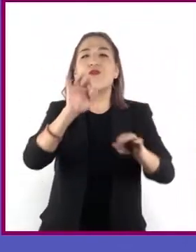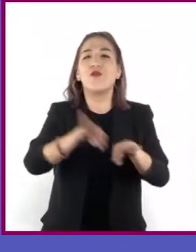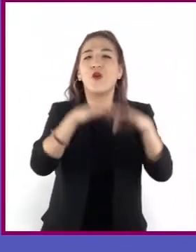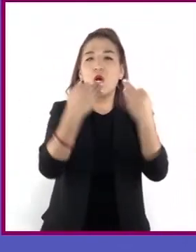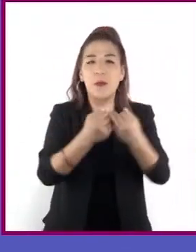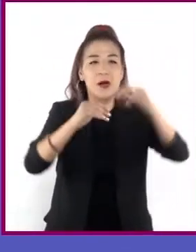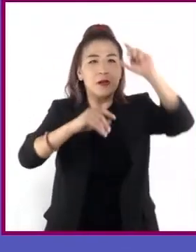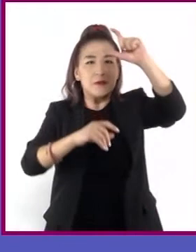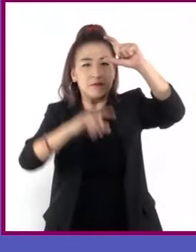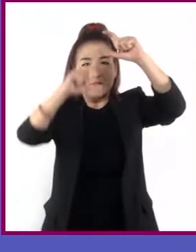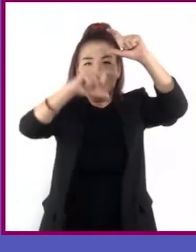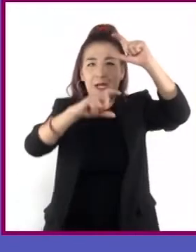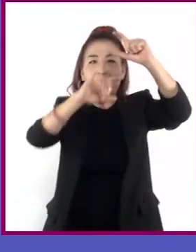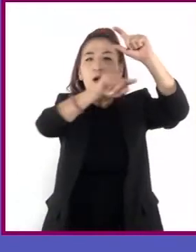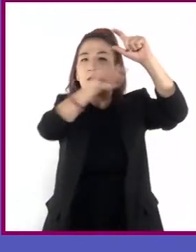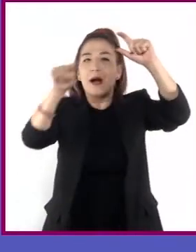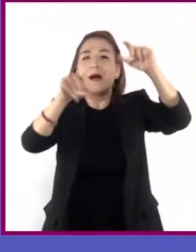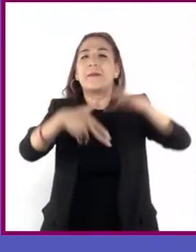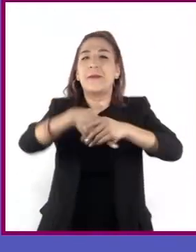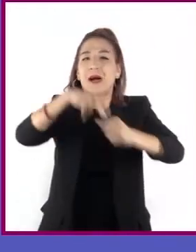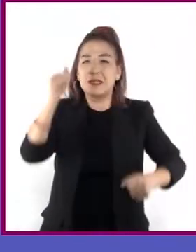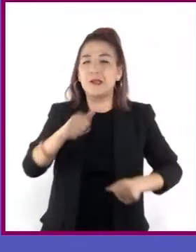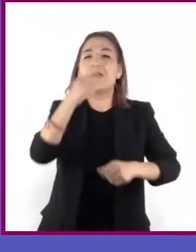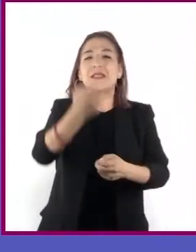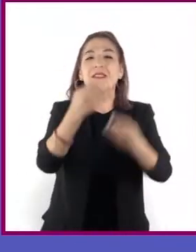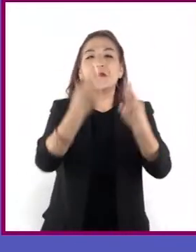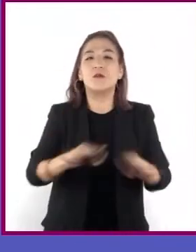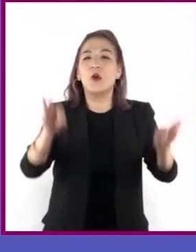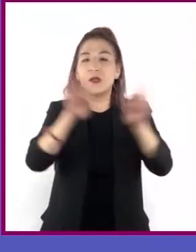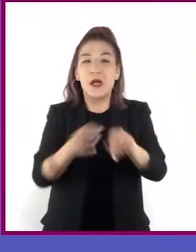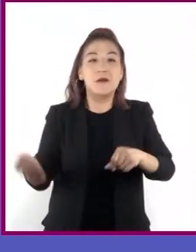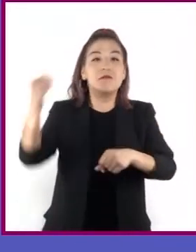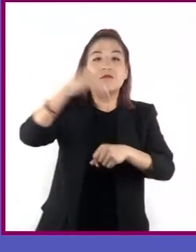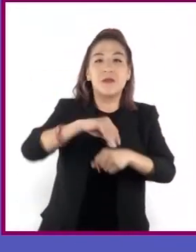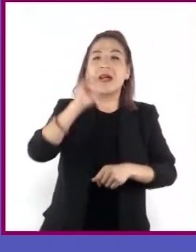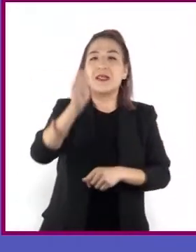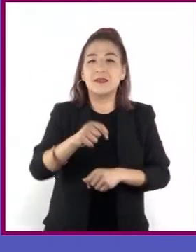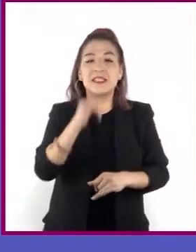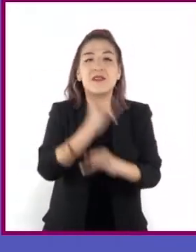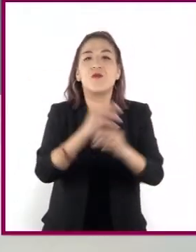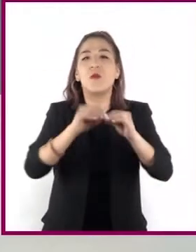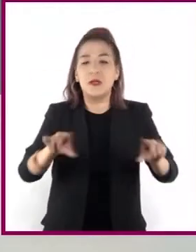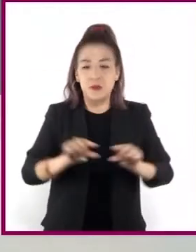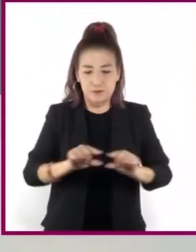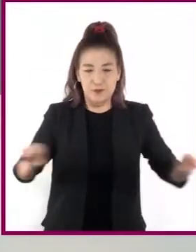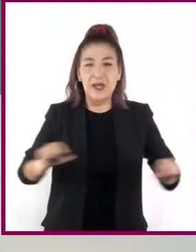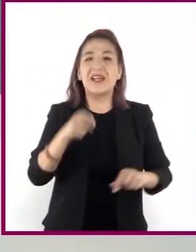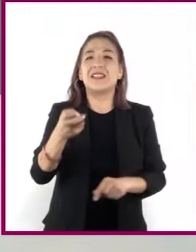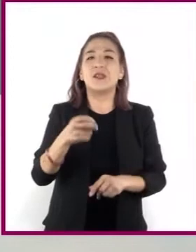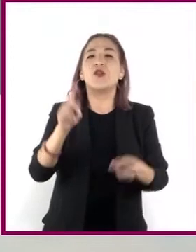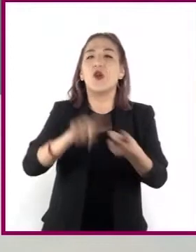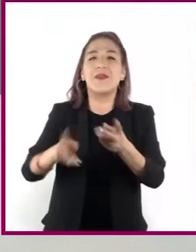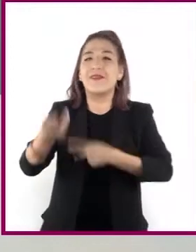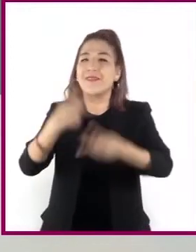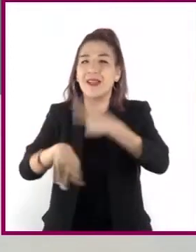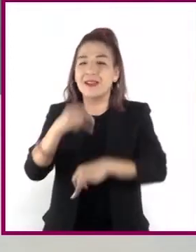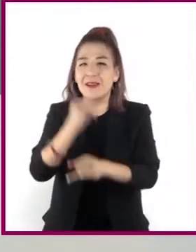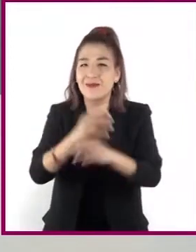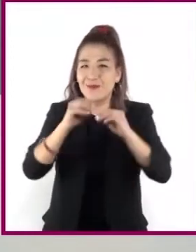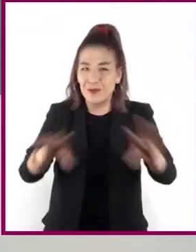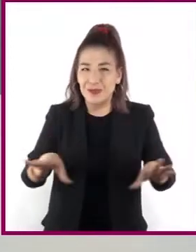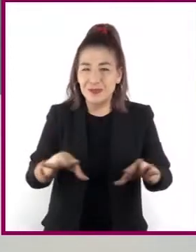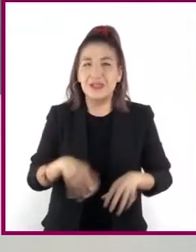aspectos más importantes. Además, si se incluyen las fuentes de información. Puedo inferir que estos